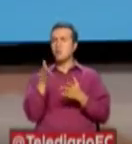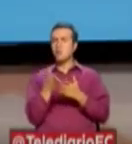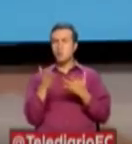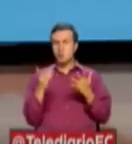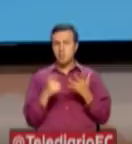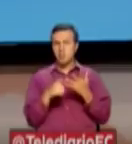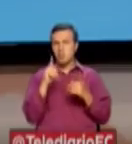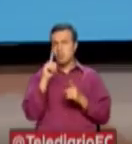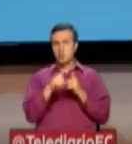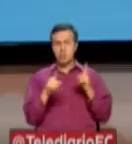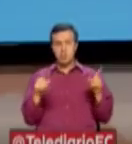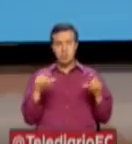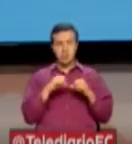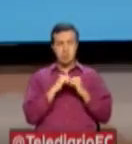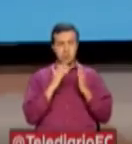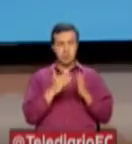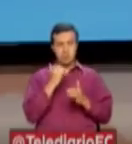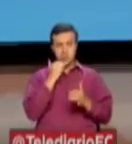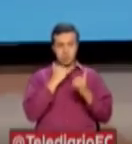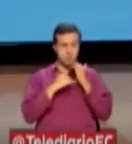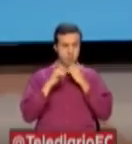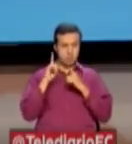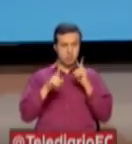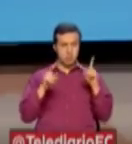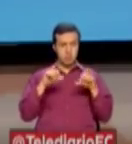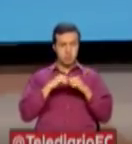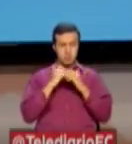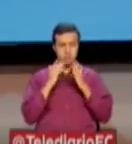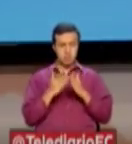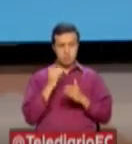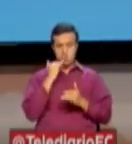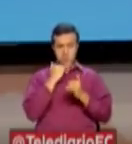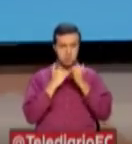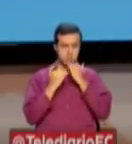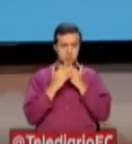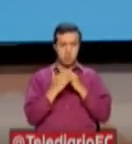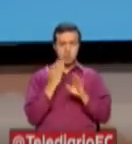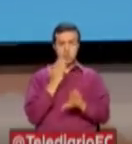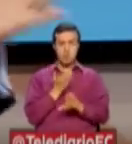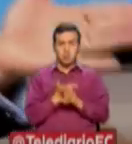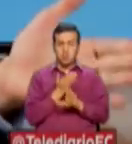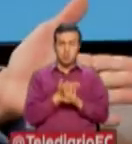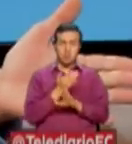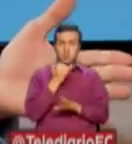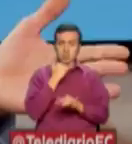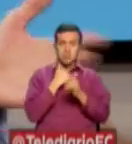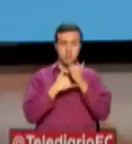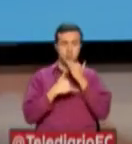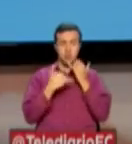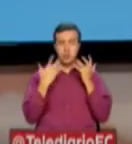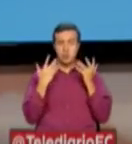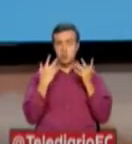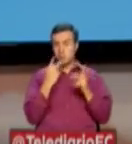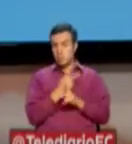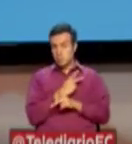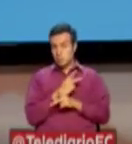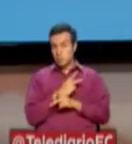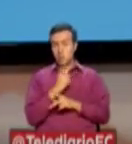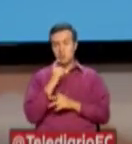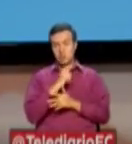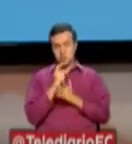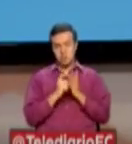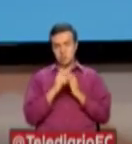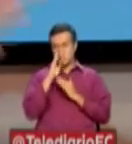digas incluso algunas de esas acciones que algún asambleísta ha ido a proponer transgrede alguna norma porque eso es necesario que se transparente